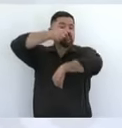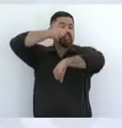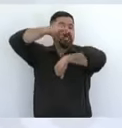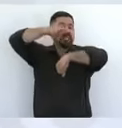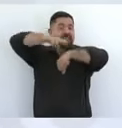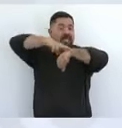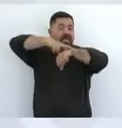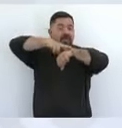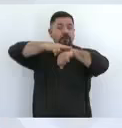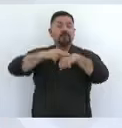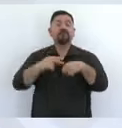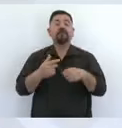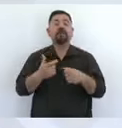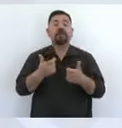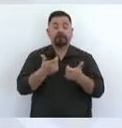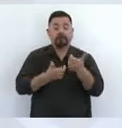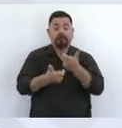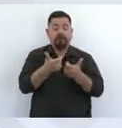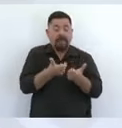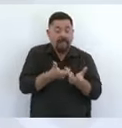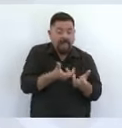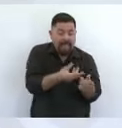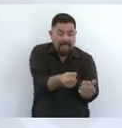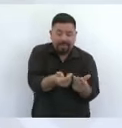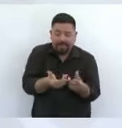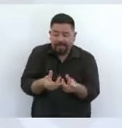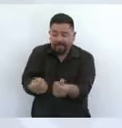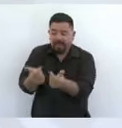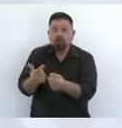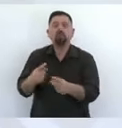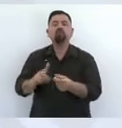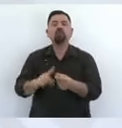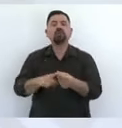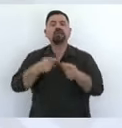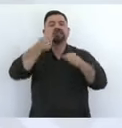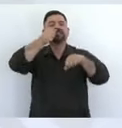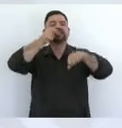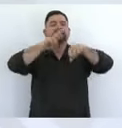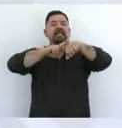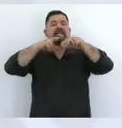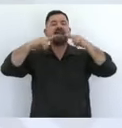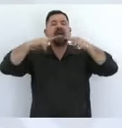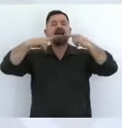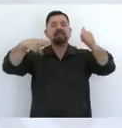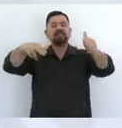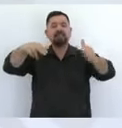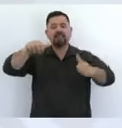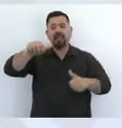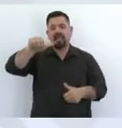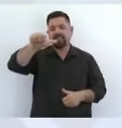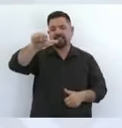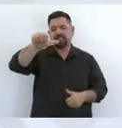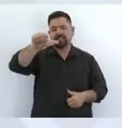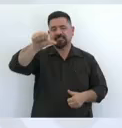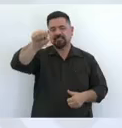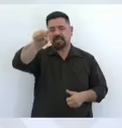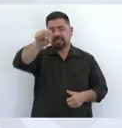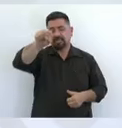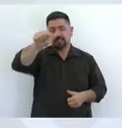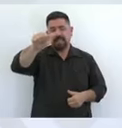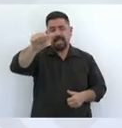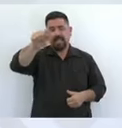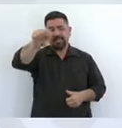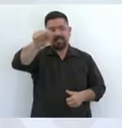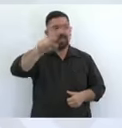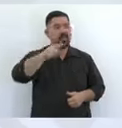de Egresos de la Secretaría de Hacienda. El mero, mero. Juan Pablo